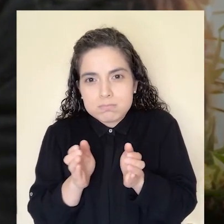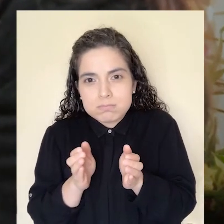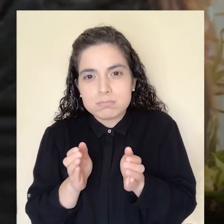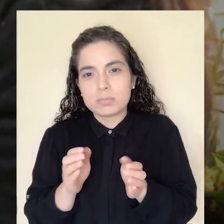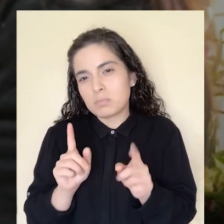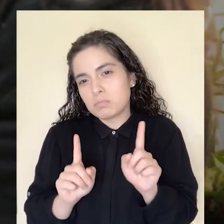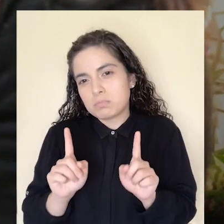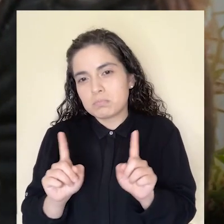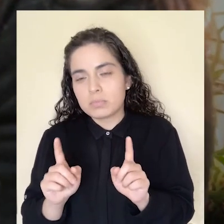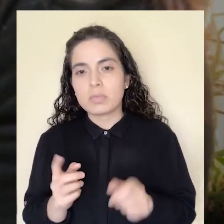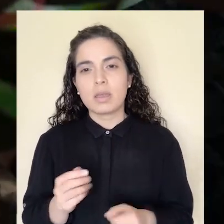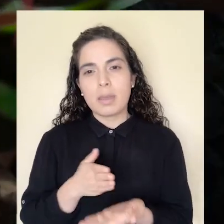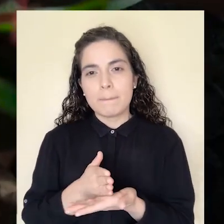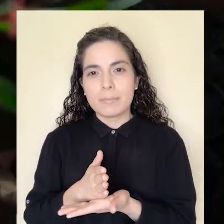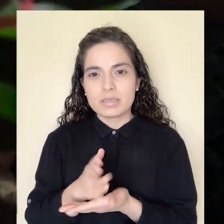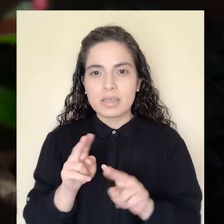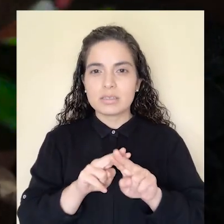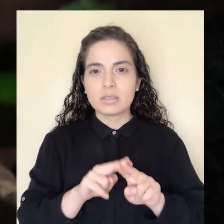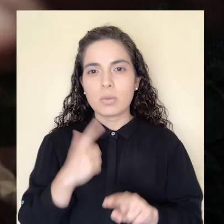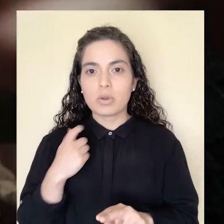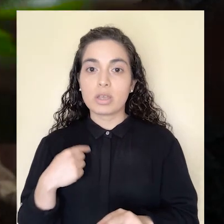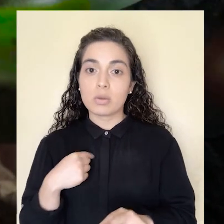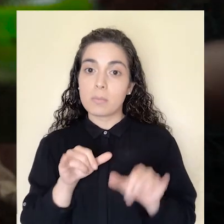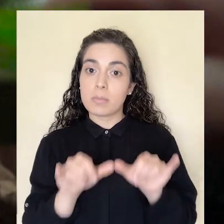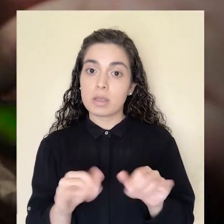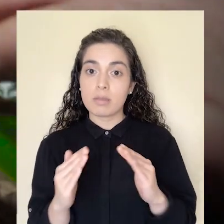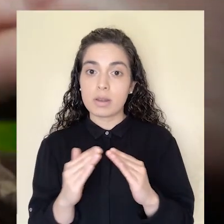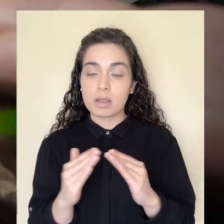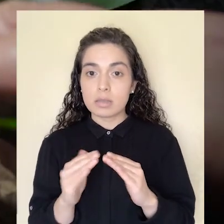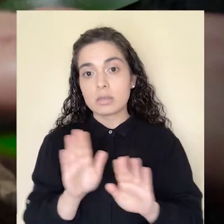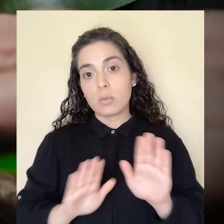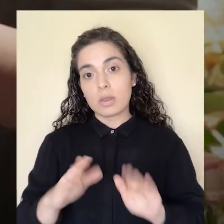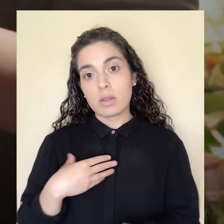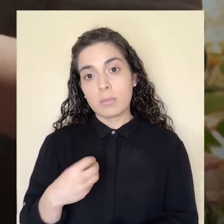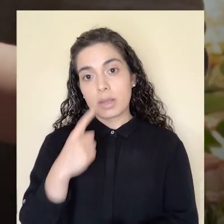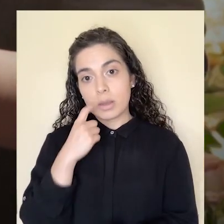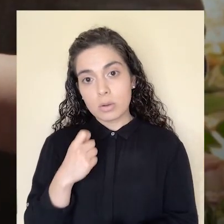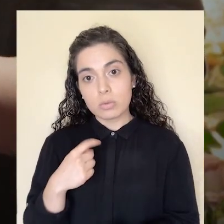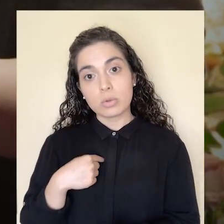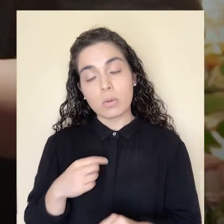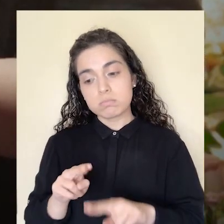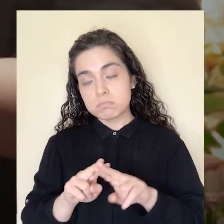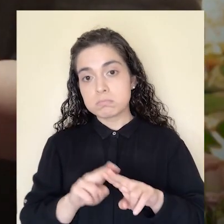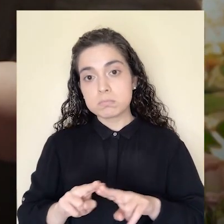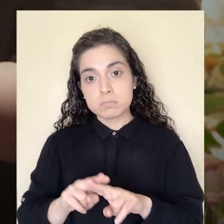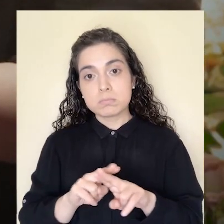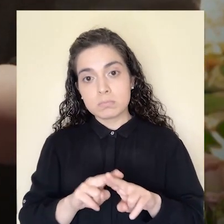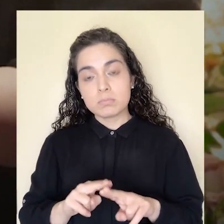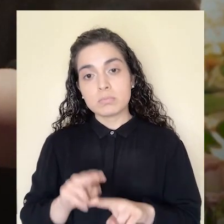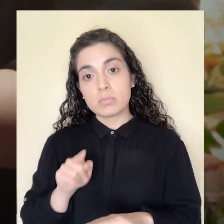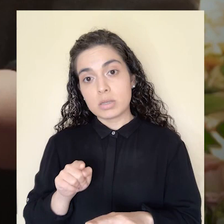pequeñas. Empecé haciendo más que nada por quedarme en el hogar, al cuidado de mi hijo. Me quedé haciendo como